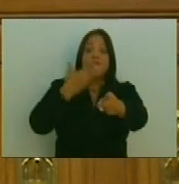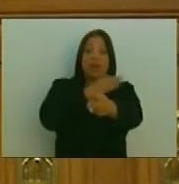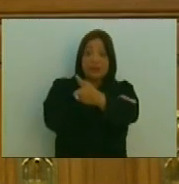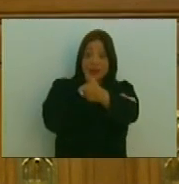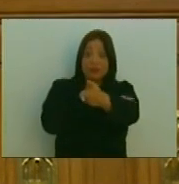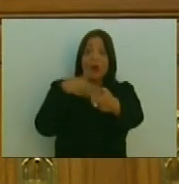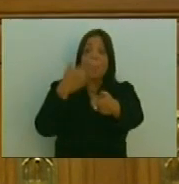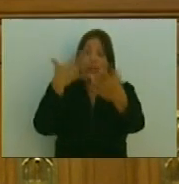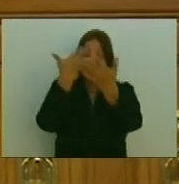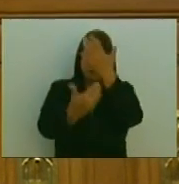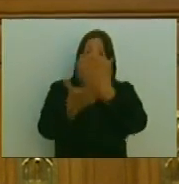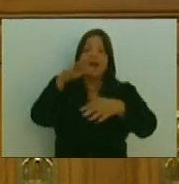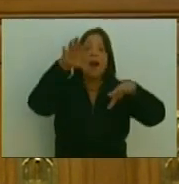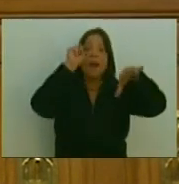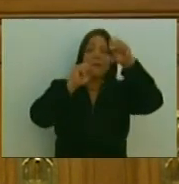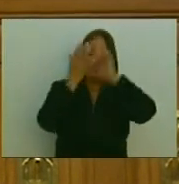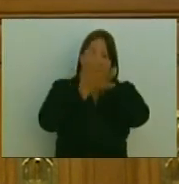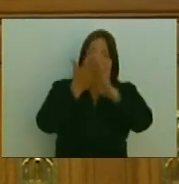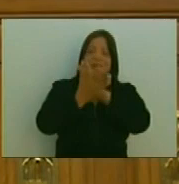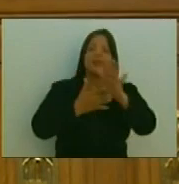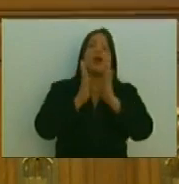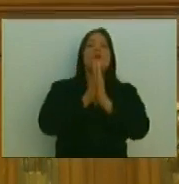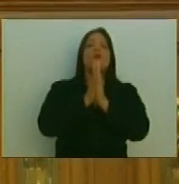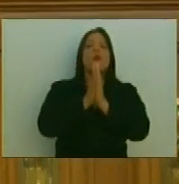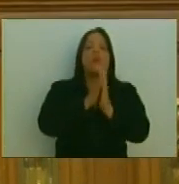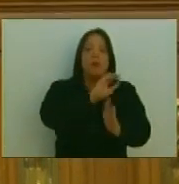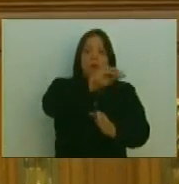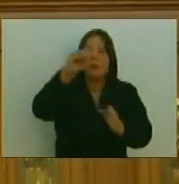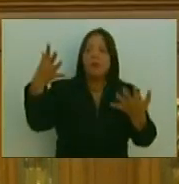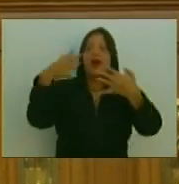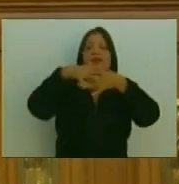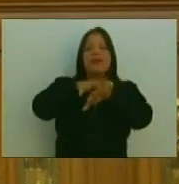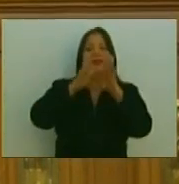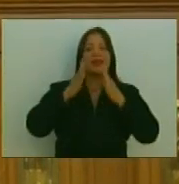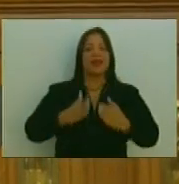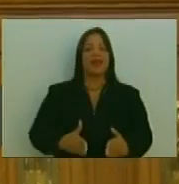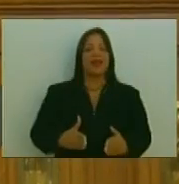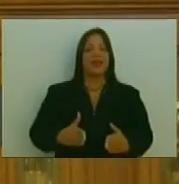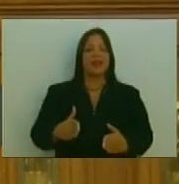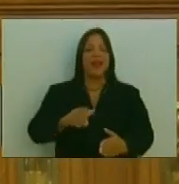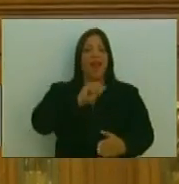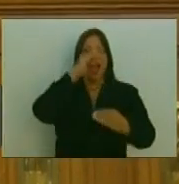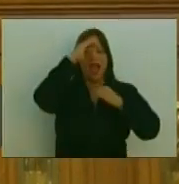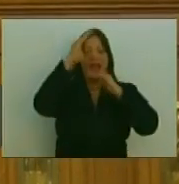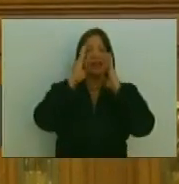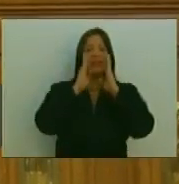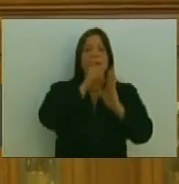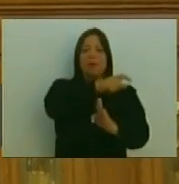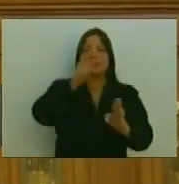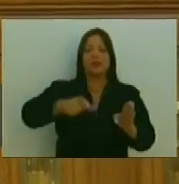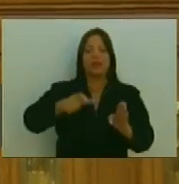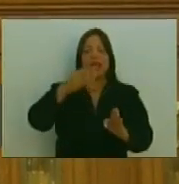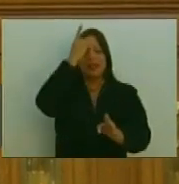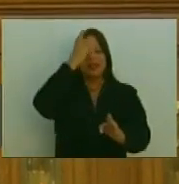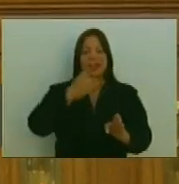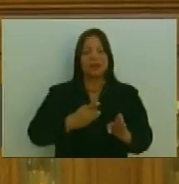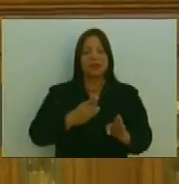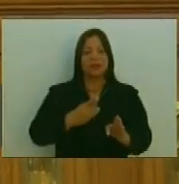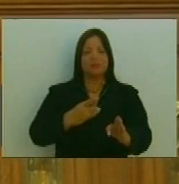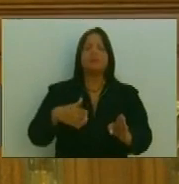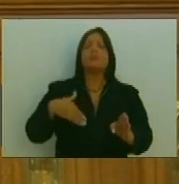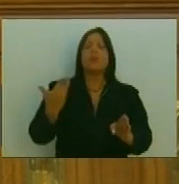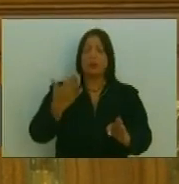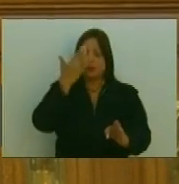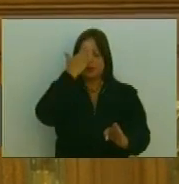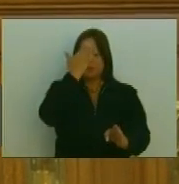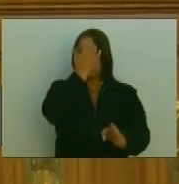es que cada día seamos y nos volvamos integrales en esa atención a la población con discapacidad, que sepamos